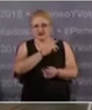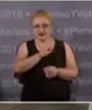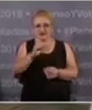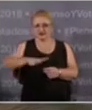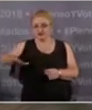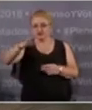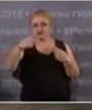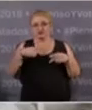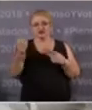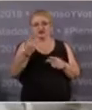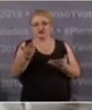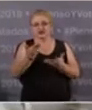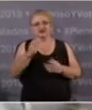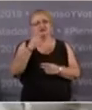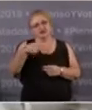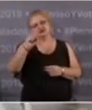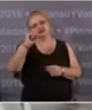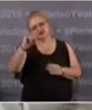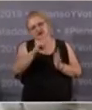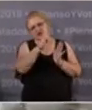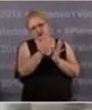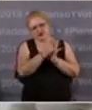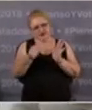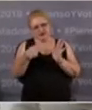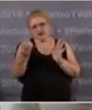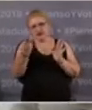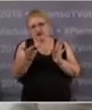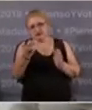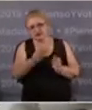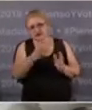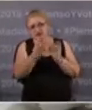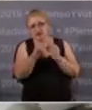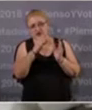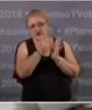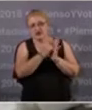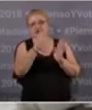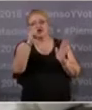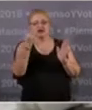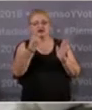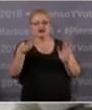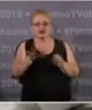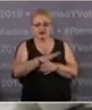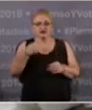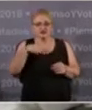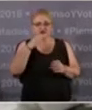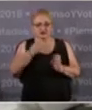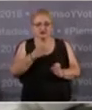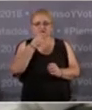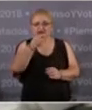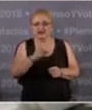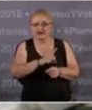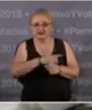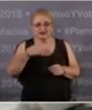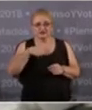que somos los que hacemos este conjunto de leyes. Y bajo ese esquema, la primera parte que modificaríamos y que nosotros estamos planteando desde nuestra plataforma,